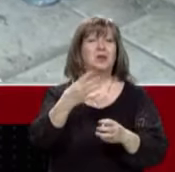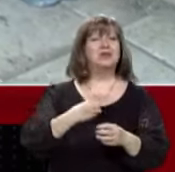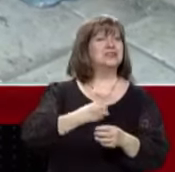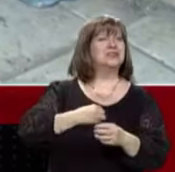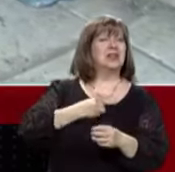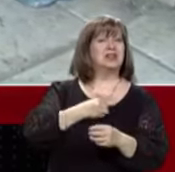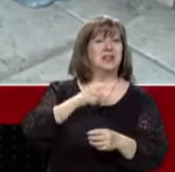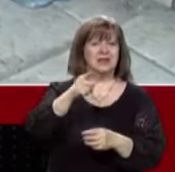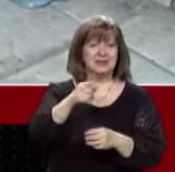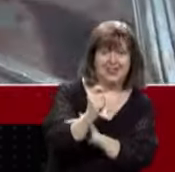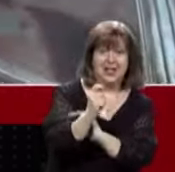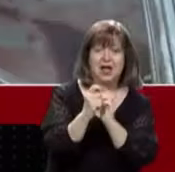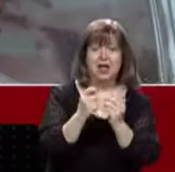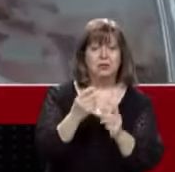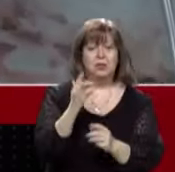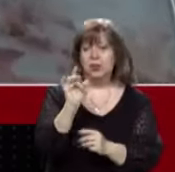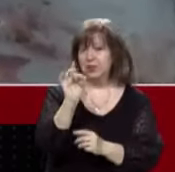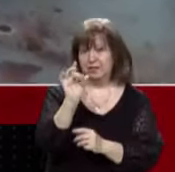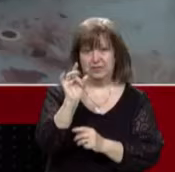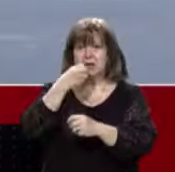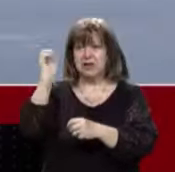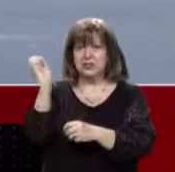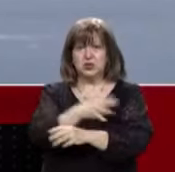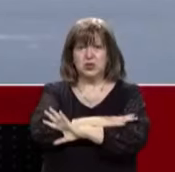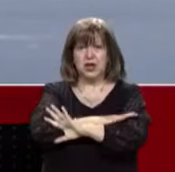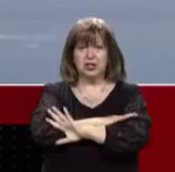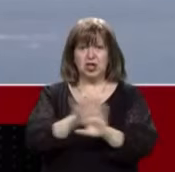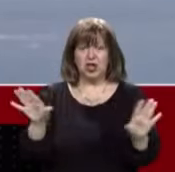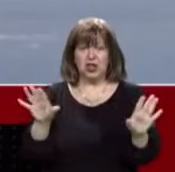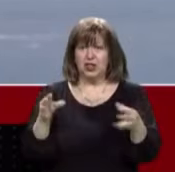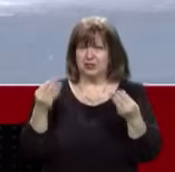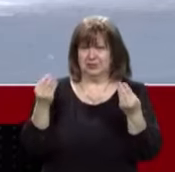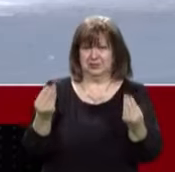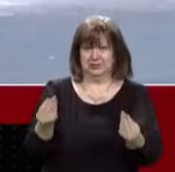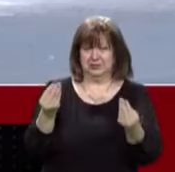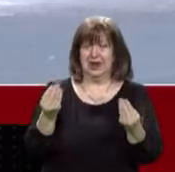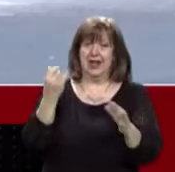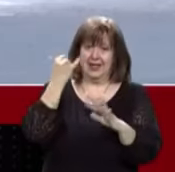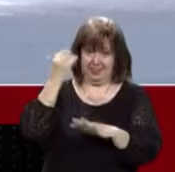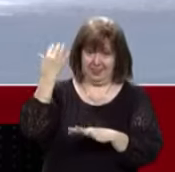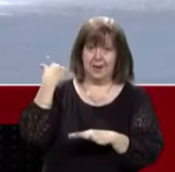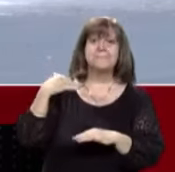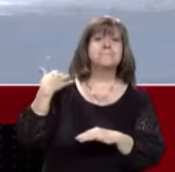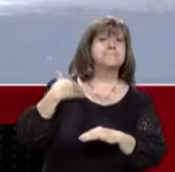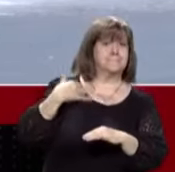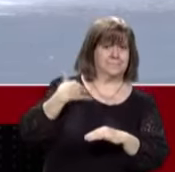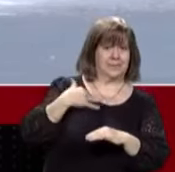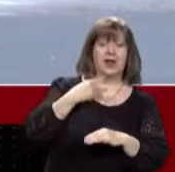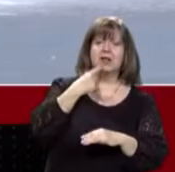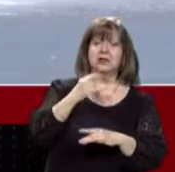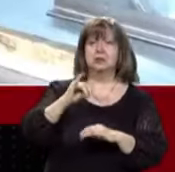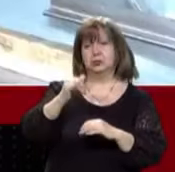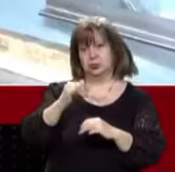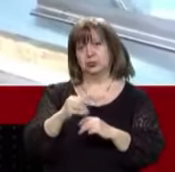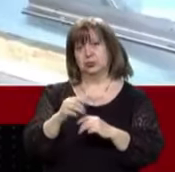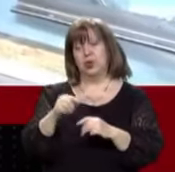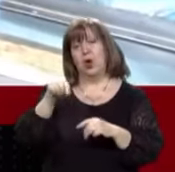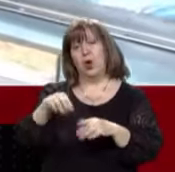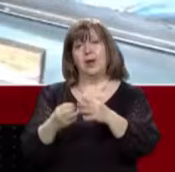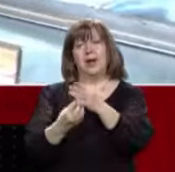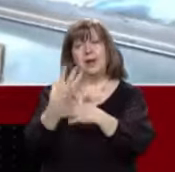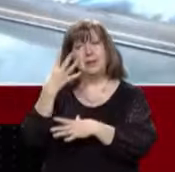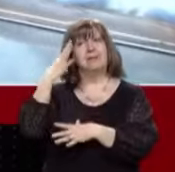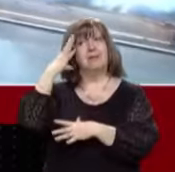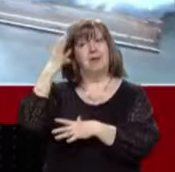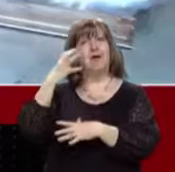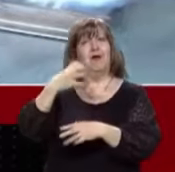manera tras la reja? Raro, ¿no? Sí, es muy complicado, sí. Claro, es así lo que pasó y contaron en el momento, esta mañana también lo